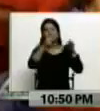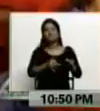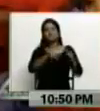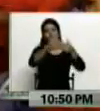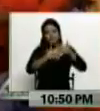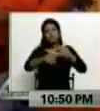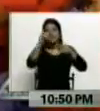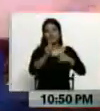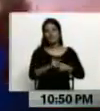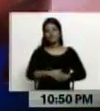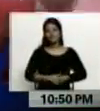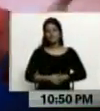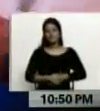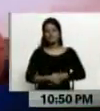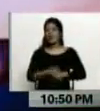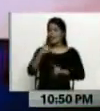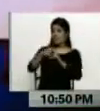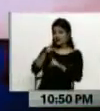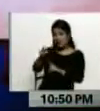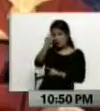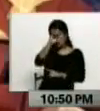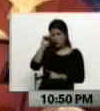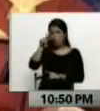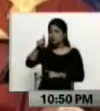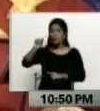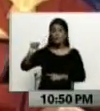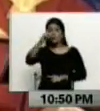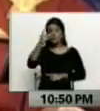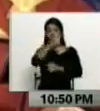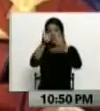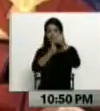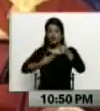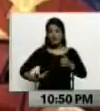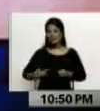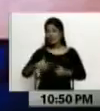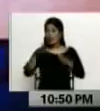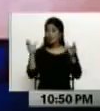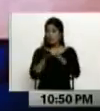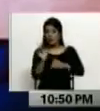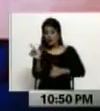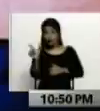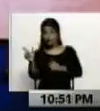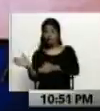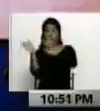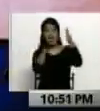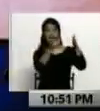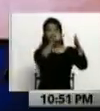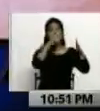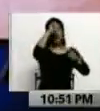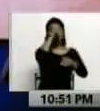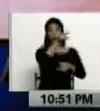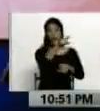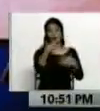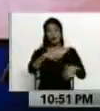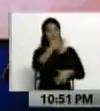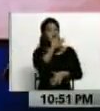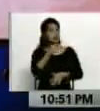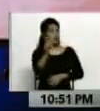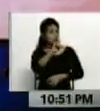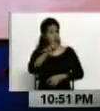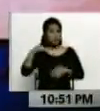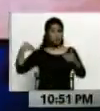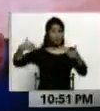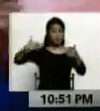proyecto necesario aos dado eres primer viente partido a nuestro compañero Nicolás Maduro que bien